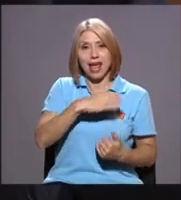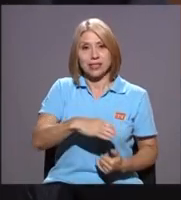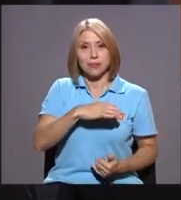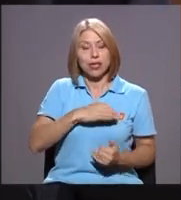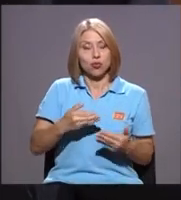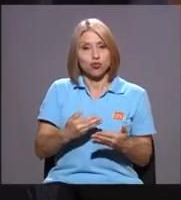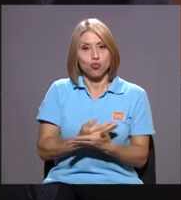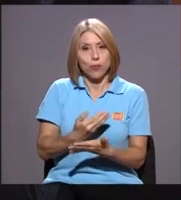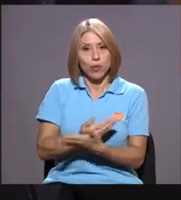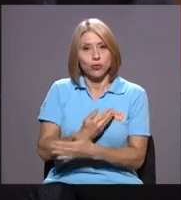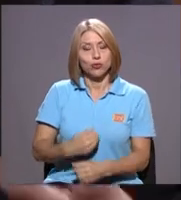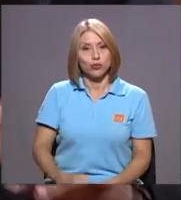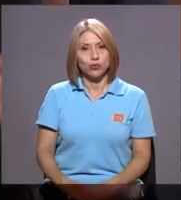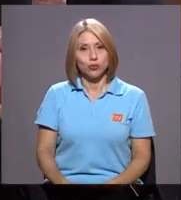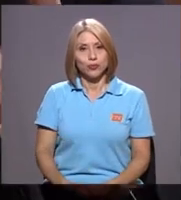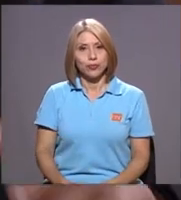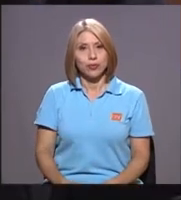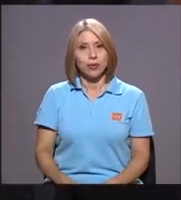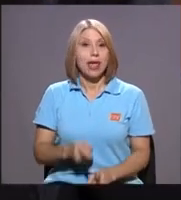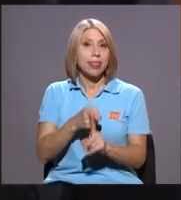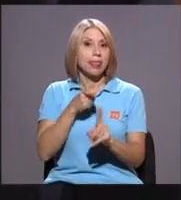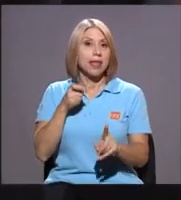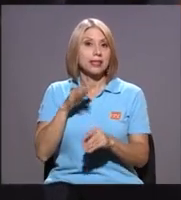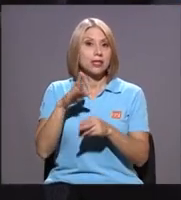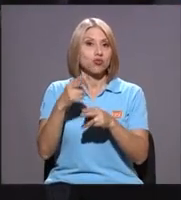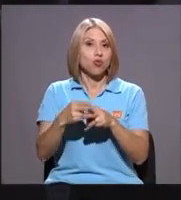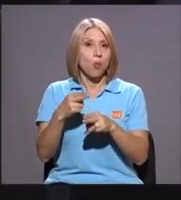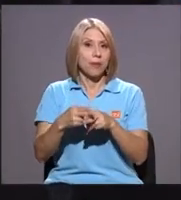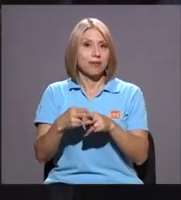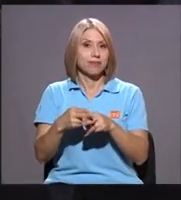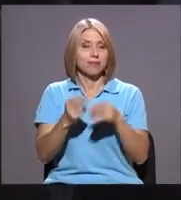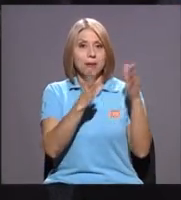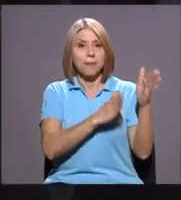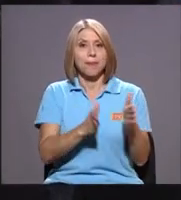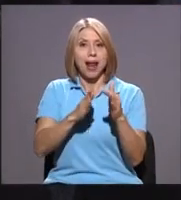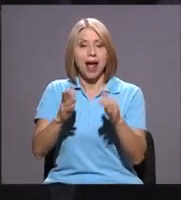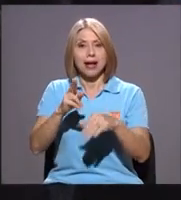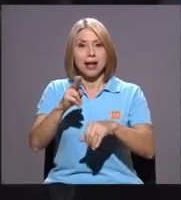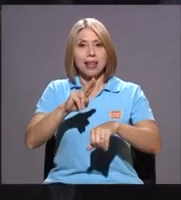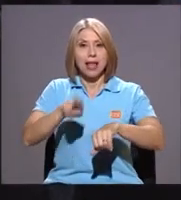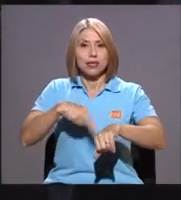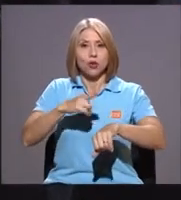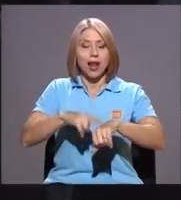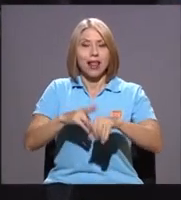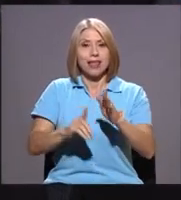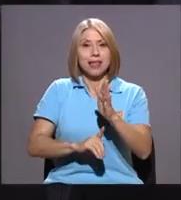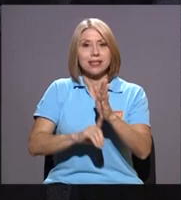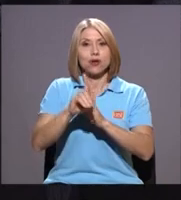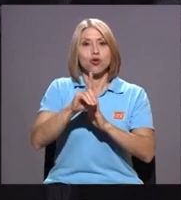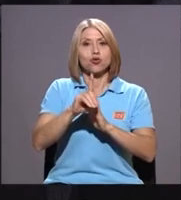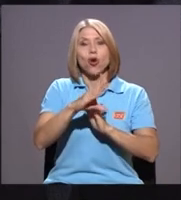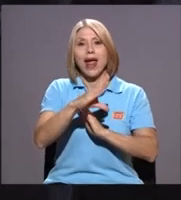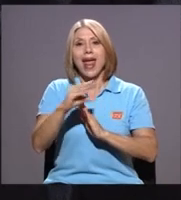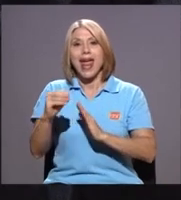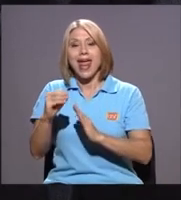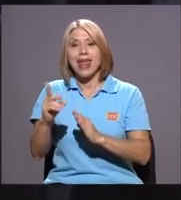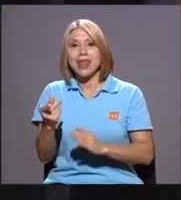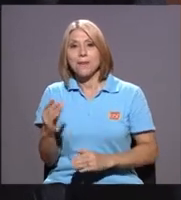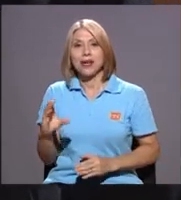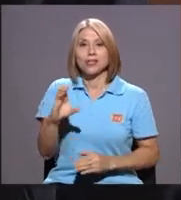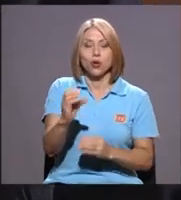novedosos. Desde su nombre, Plan Nacional de Desarrollo e Inversiones Públicas,